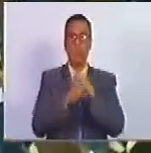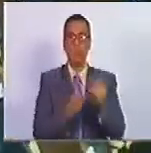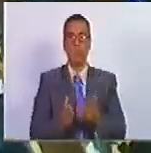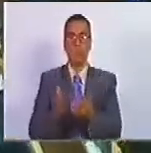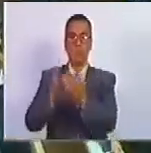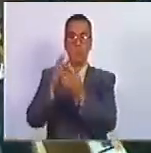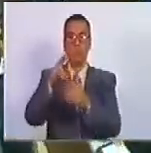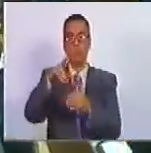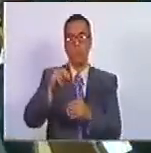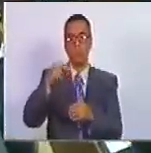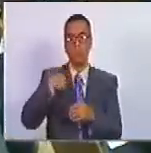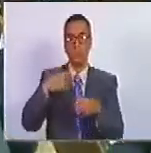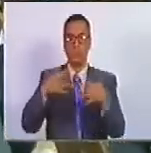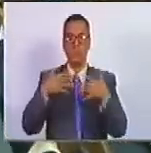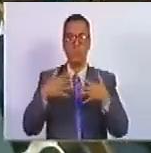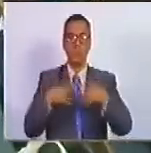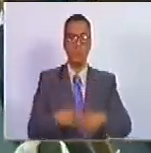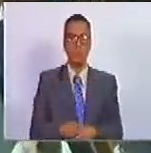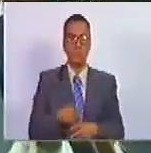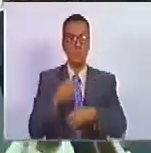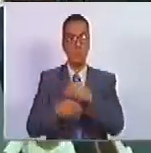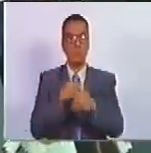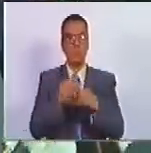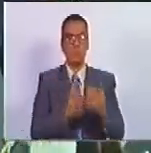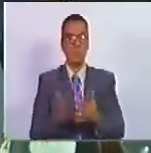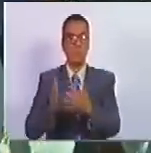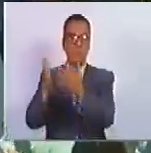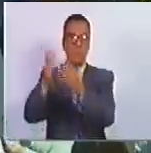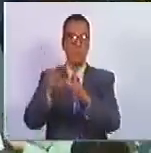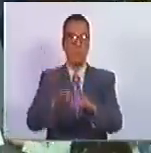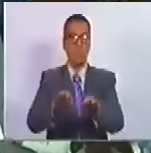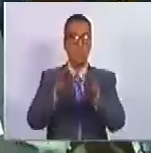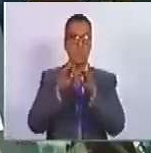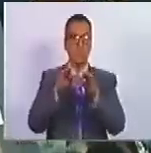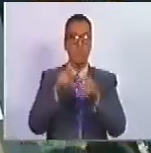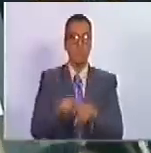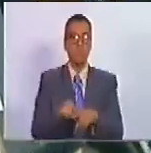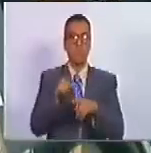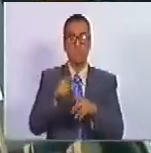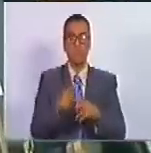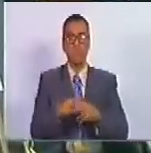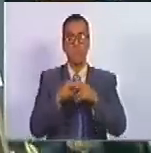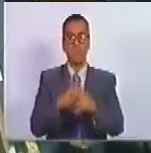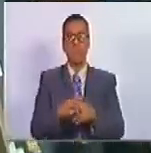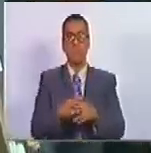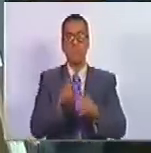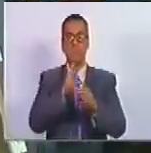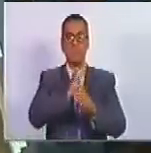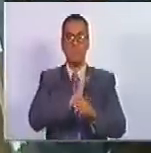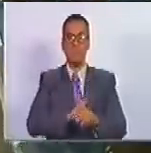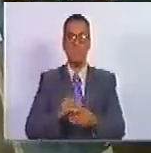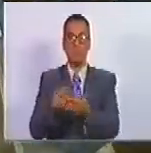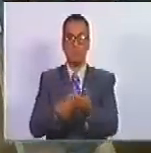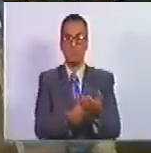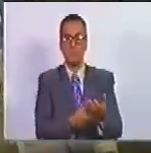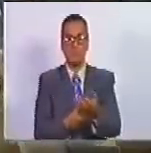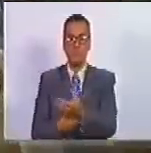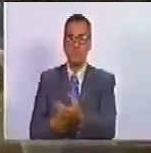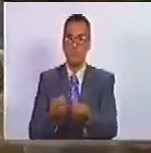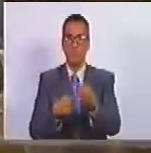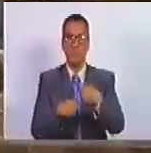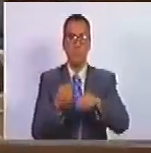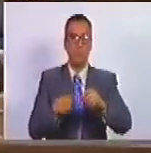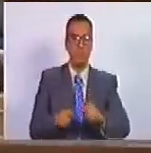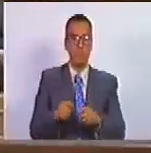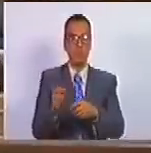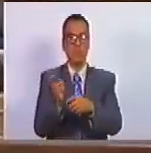servicio no emergente. Comprende los servicios especializados prestados por los cuerpos de bomberos y administración